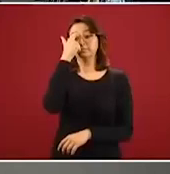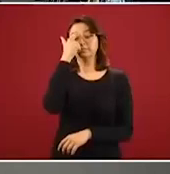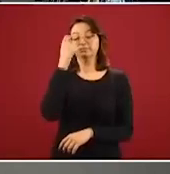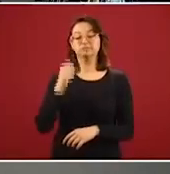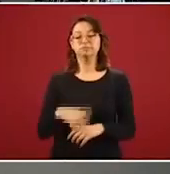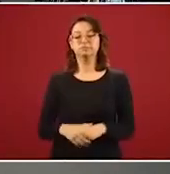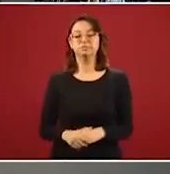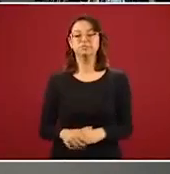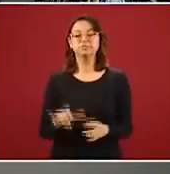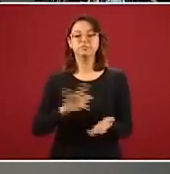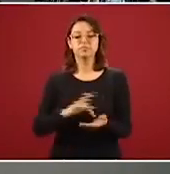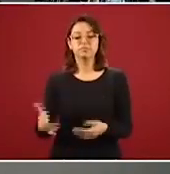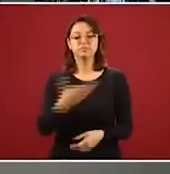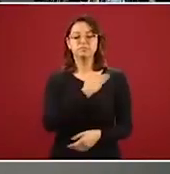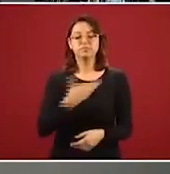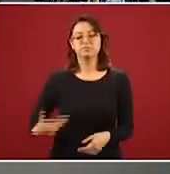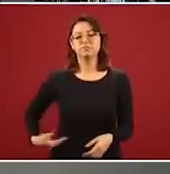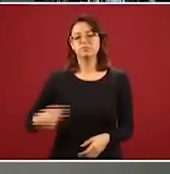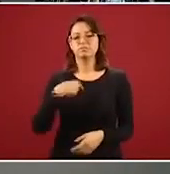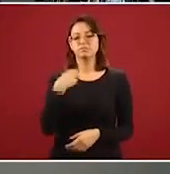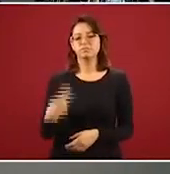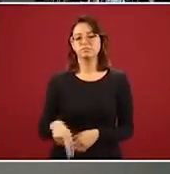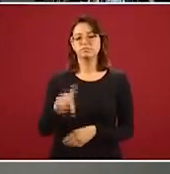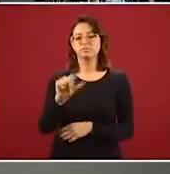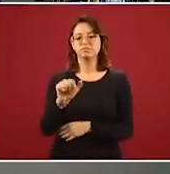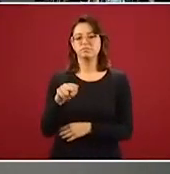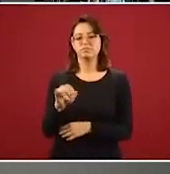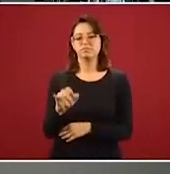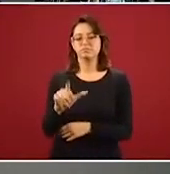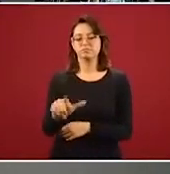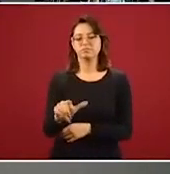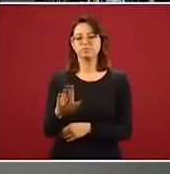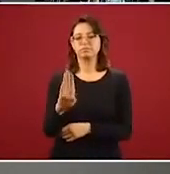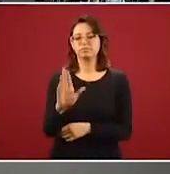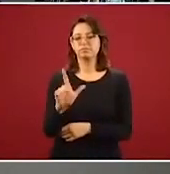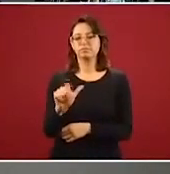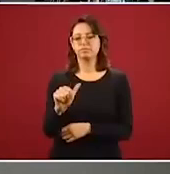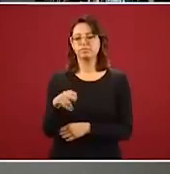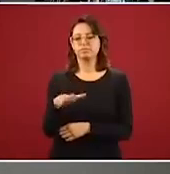Gracias, presidente. Daniel Blancas, de Crónica. Presidente,